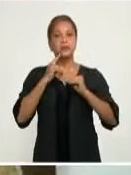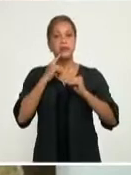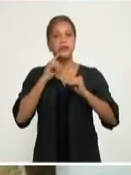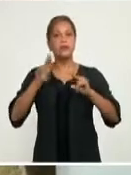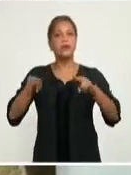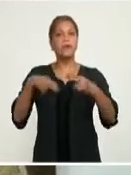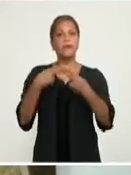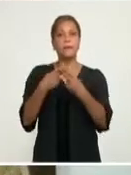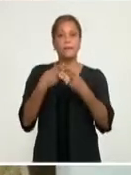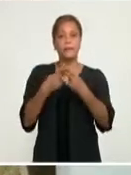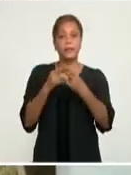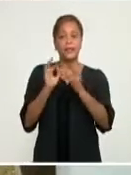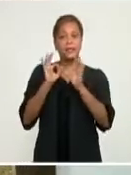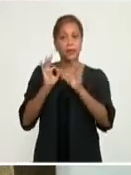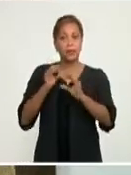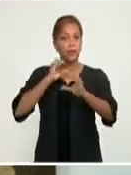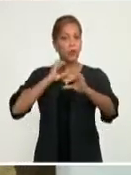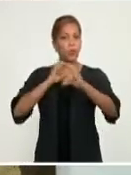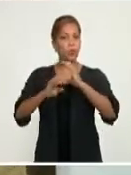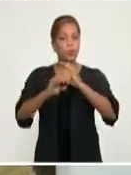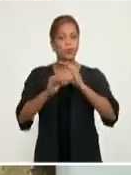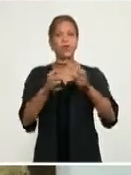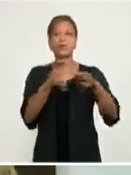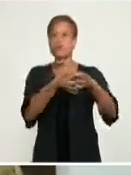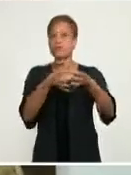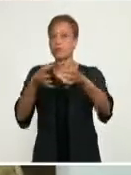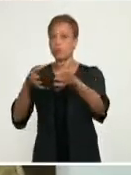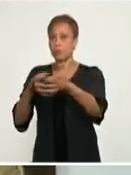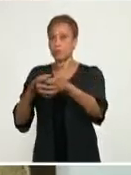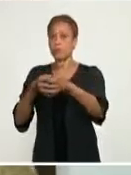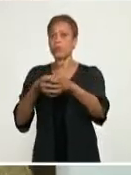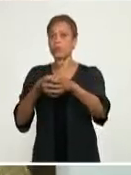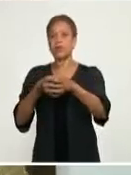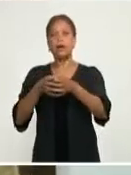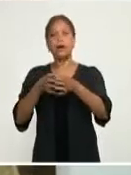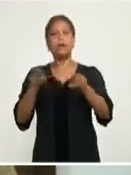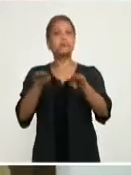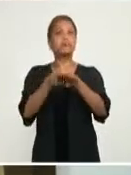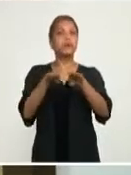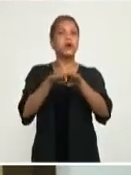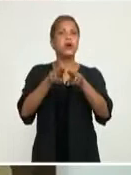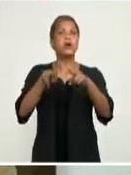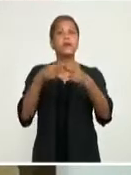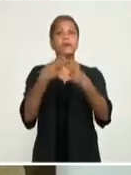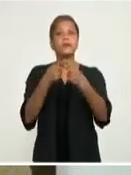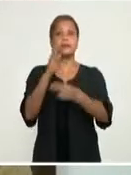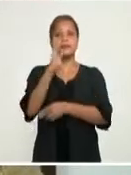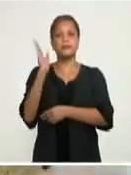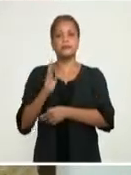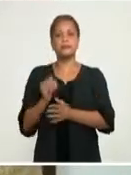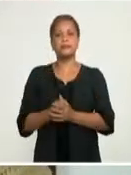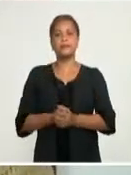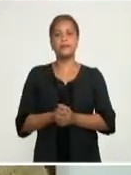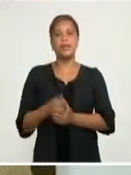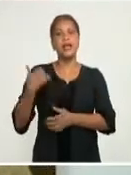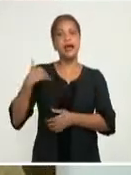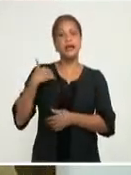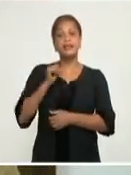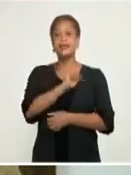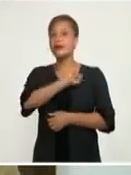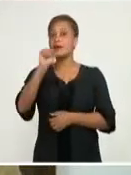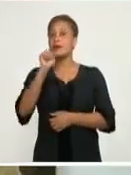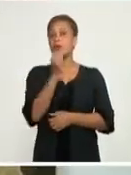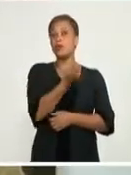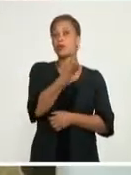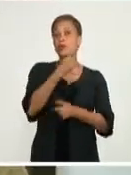esta ocasión, de fase de grupos de la Copa América que se está disputando en suelo brasileño. Argentina ganó 1-0 con gol